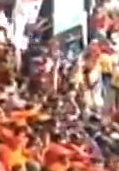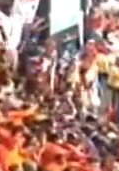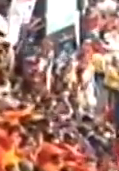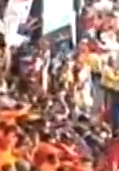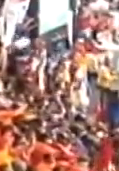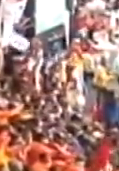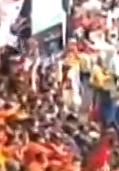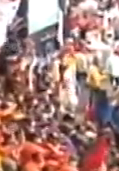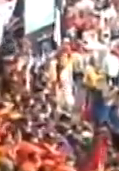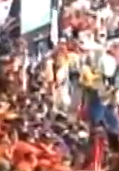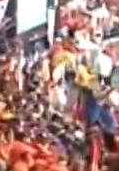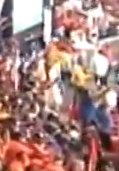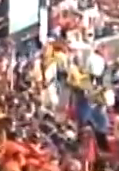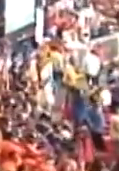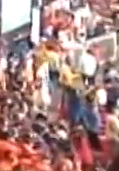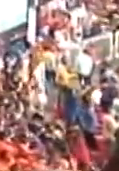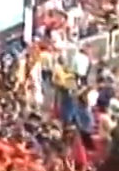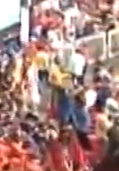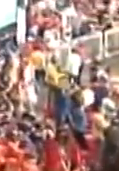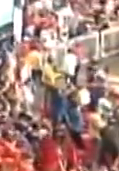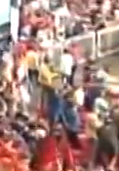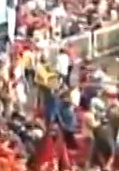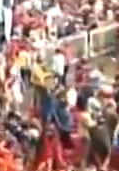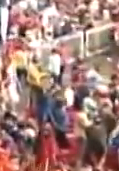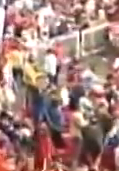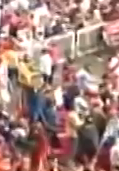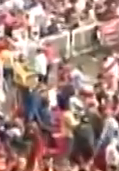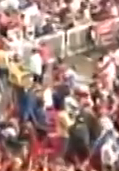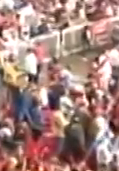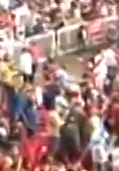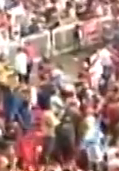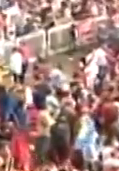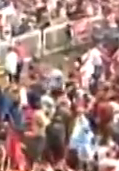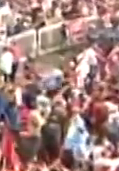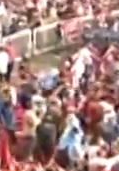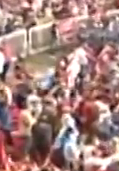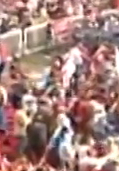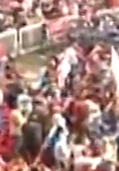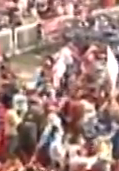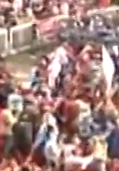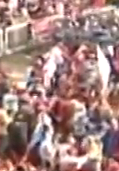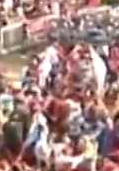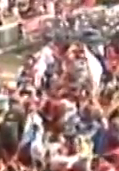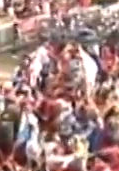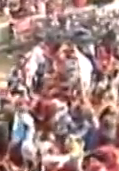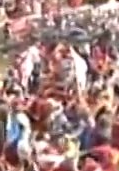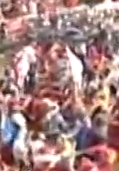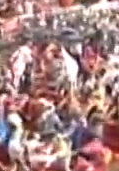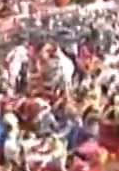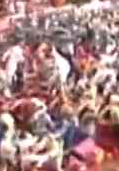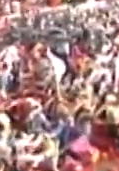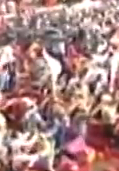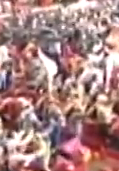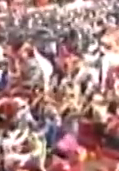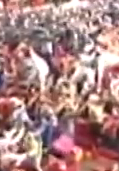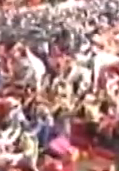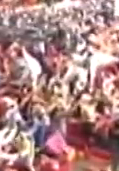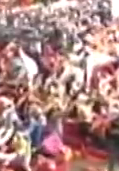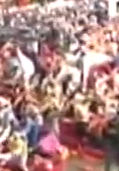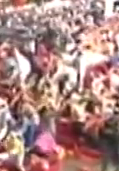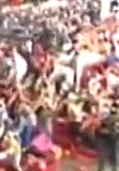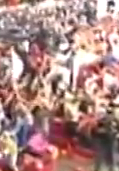presidente constitucional de la república bolivariana de venezuela nicolás maduro con la